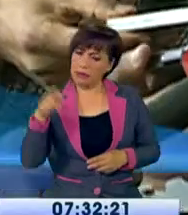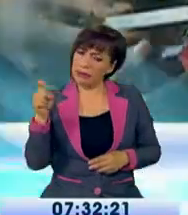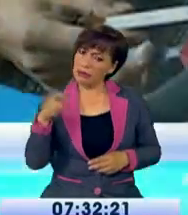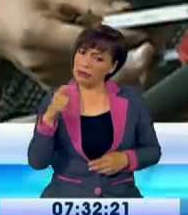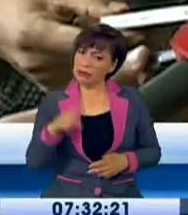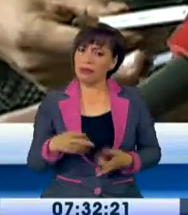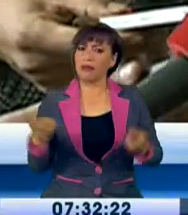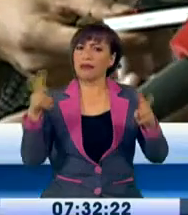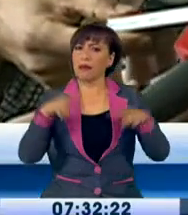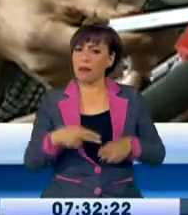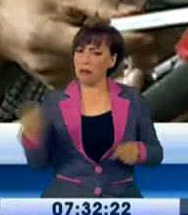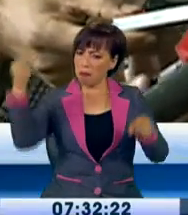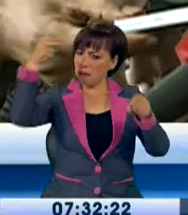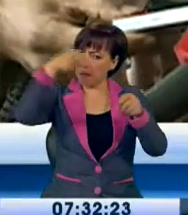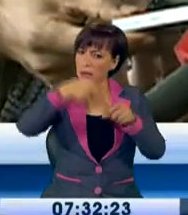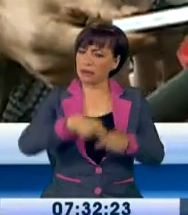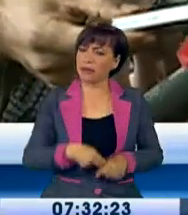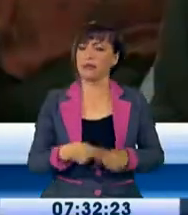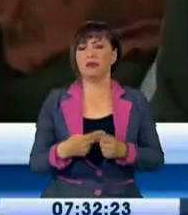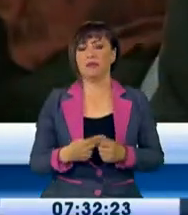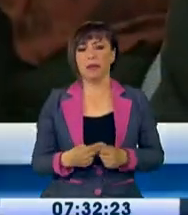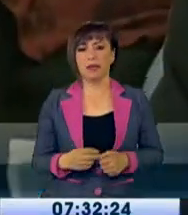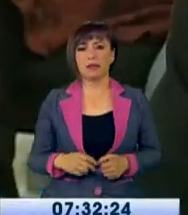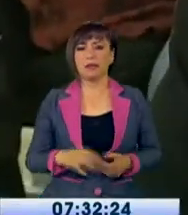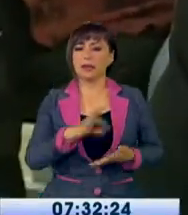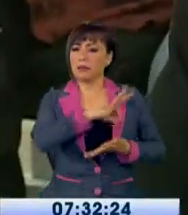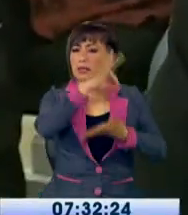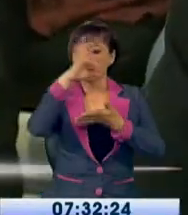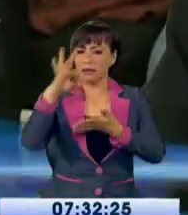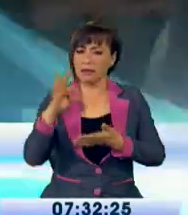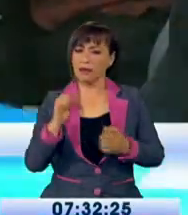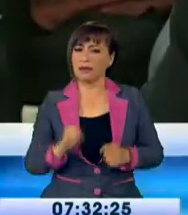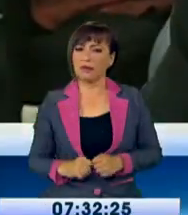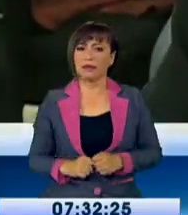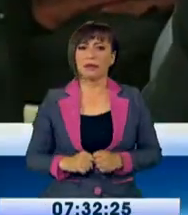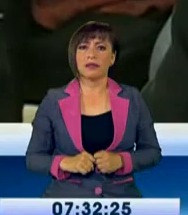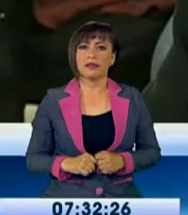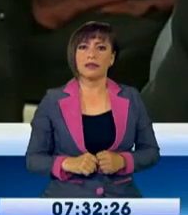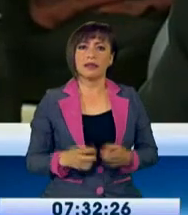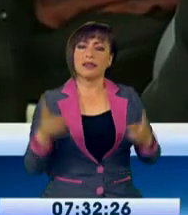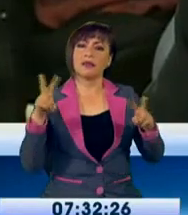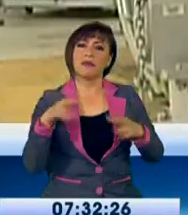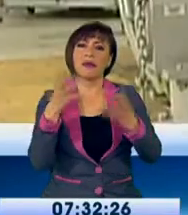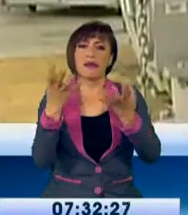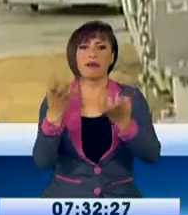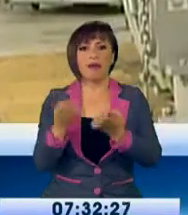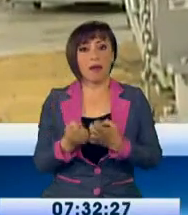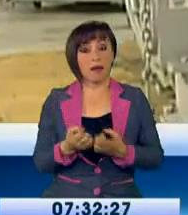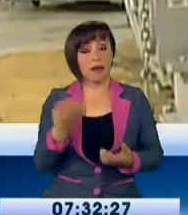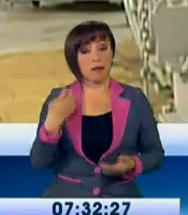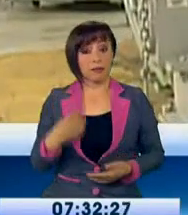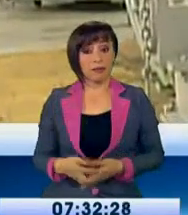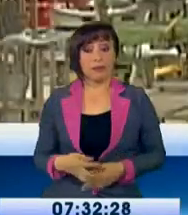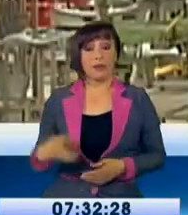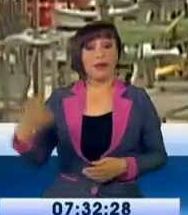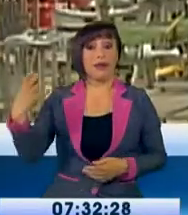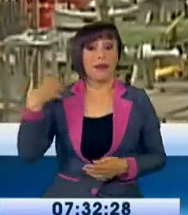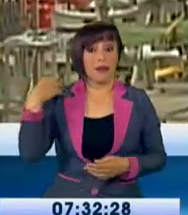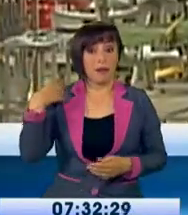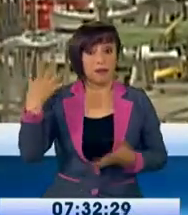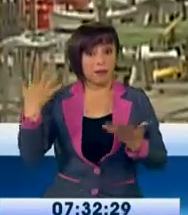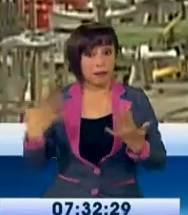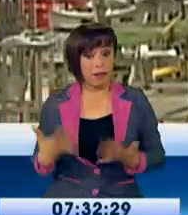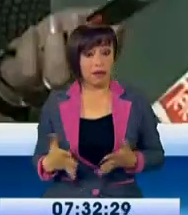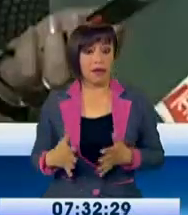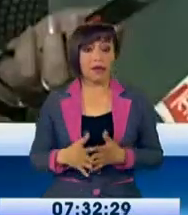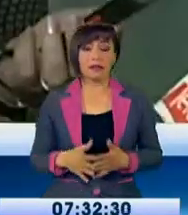integren representantes del sector privado. Pero que además se deben dar las garantías jurídicas para que el sector empresarial decida invertir